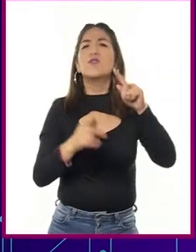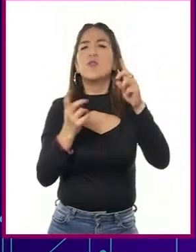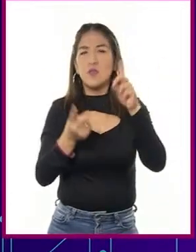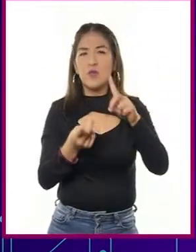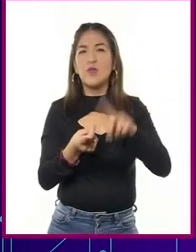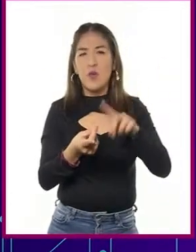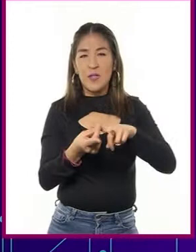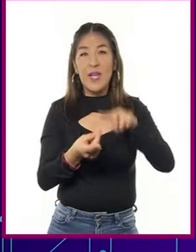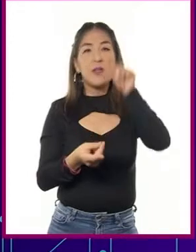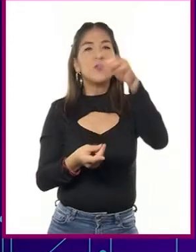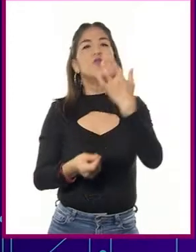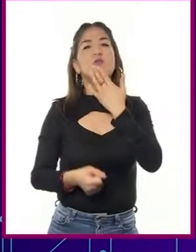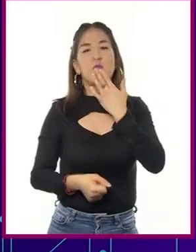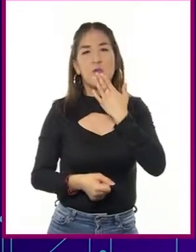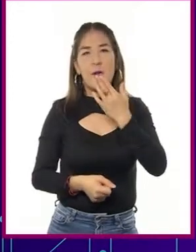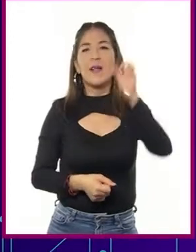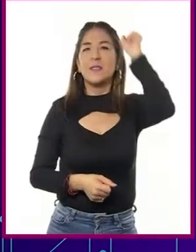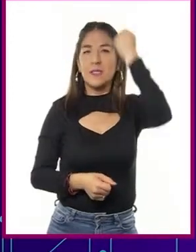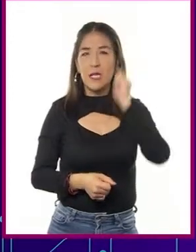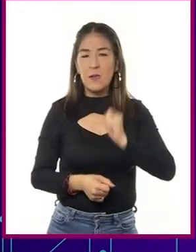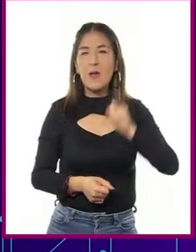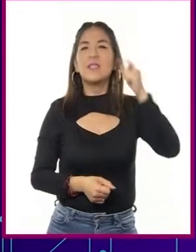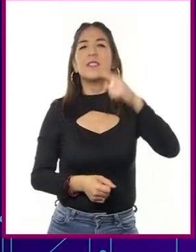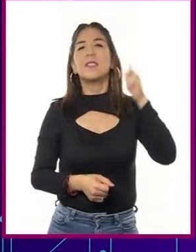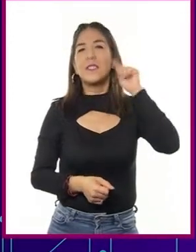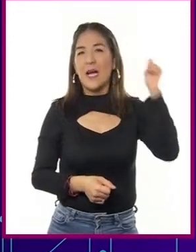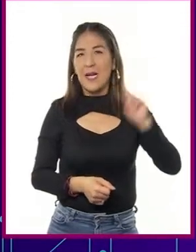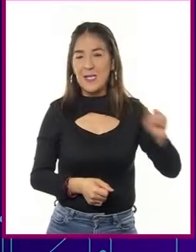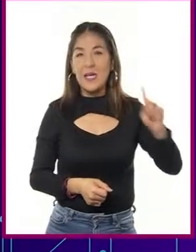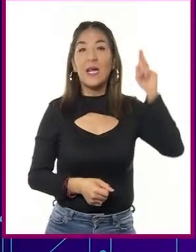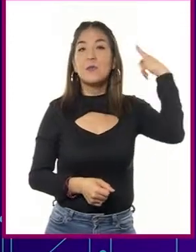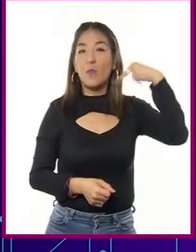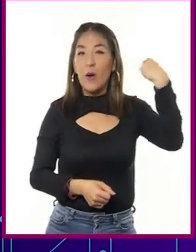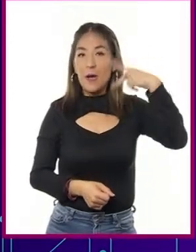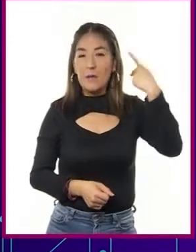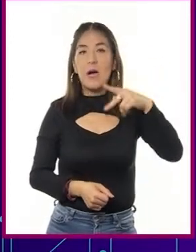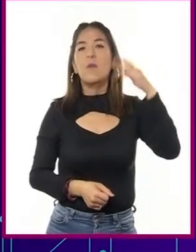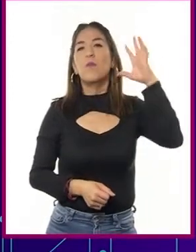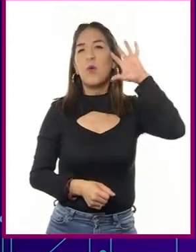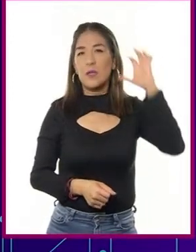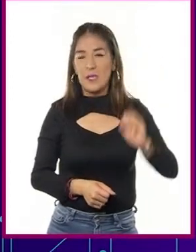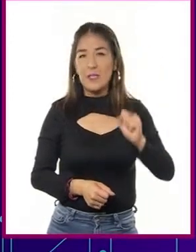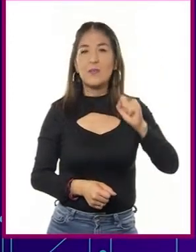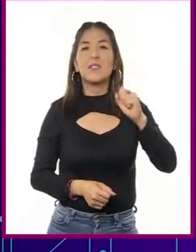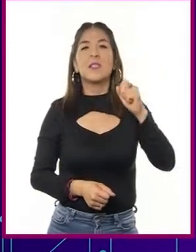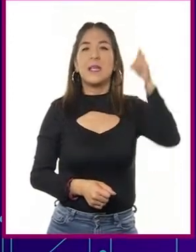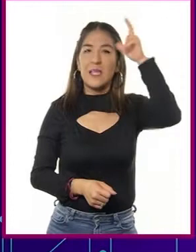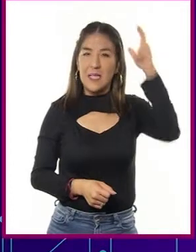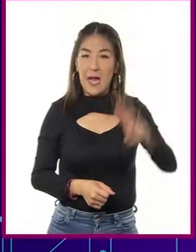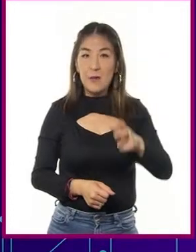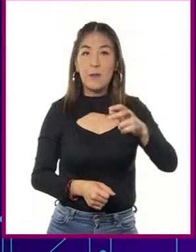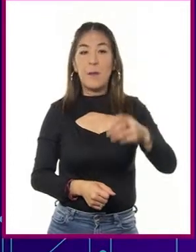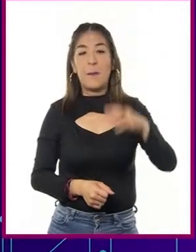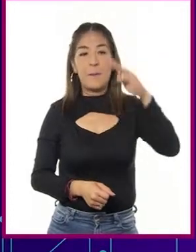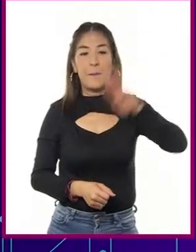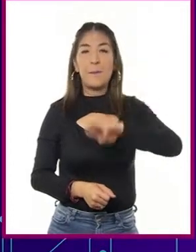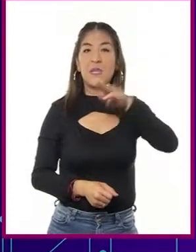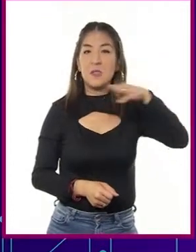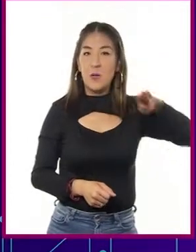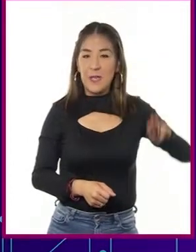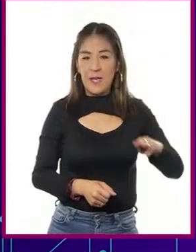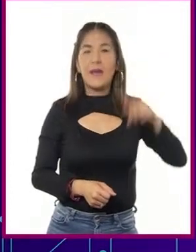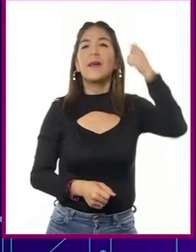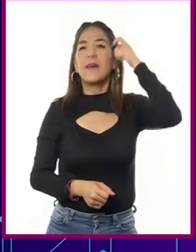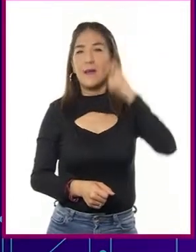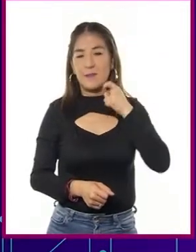en Sonora, Sinaloa, Zacatecas, Puebla, Morelos, Hidalgo, Michoacán y Guerrero.